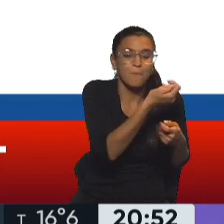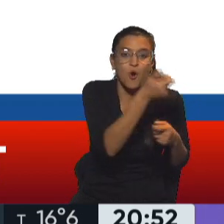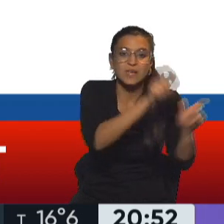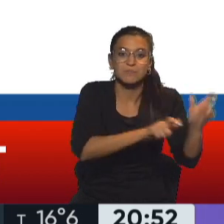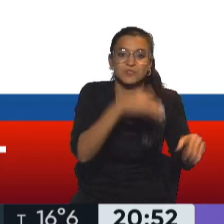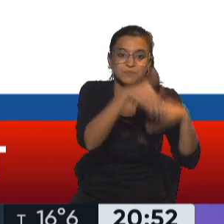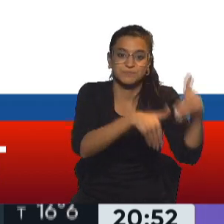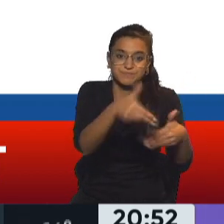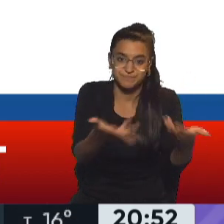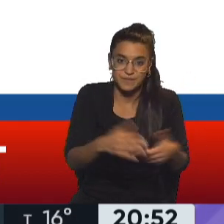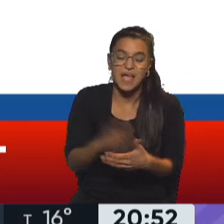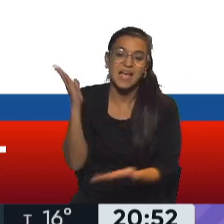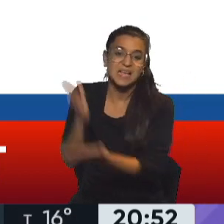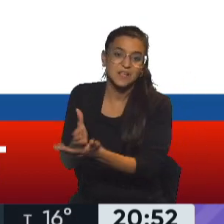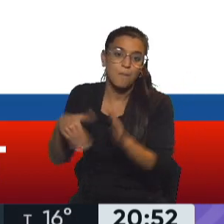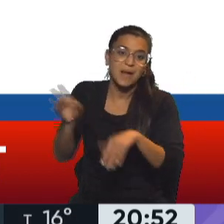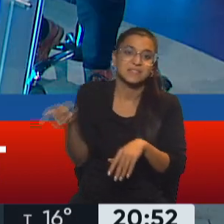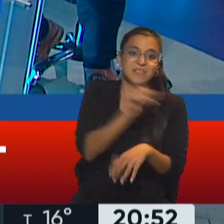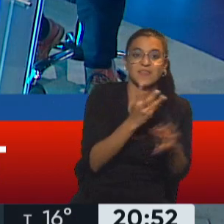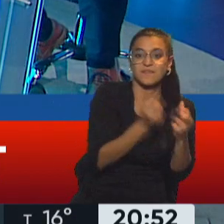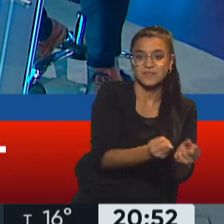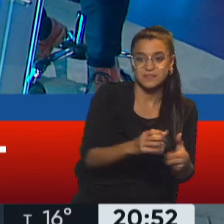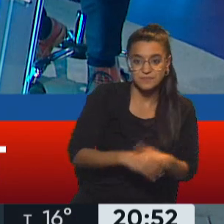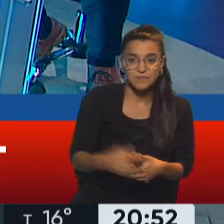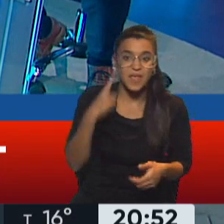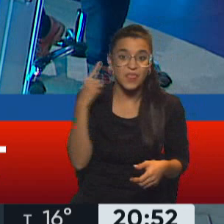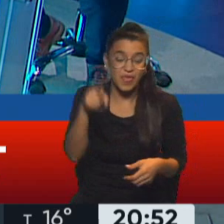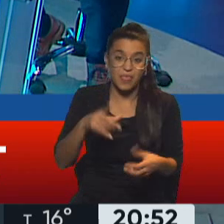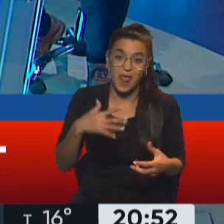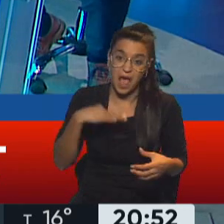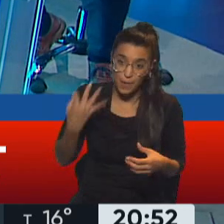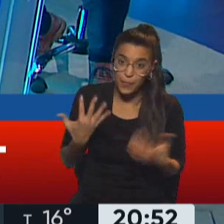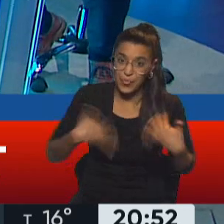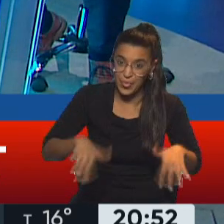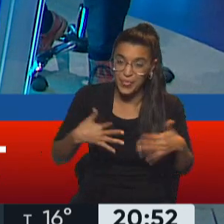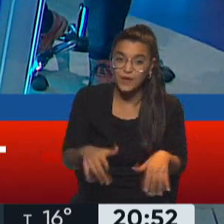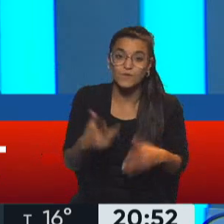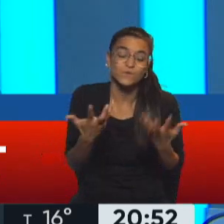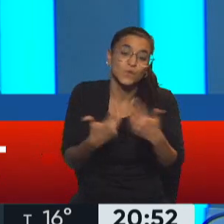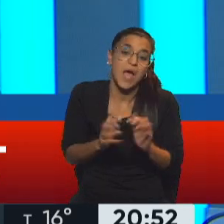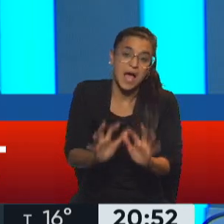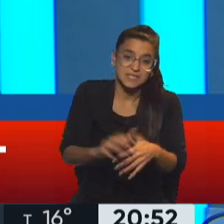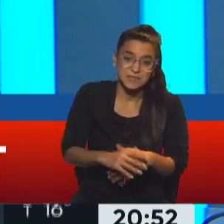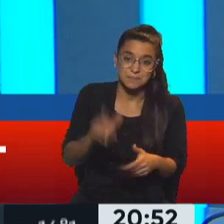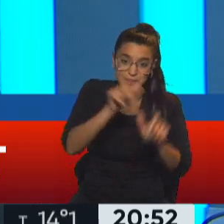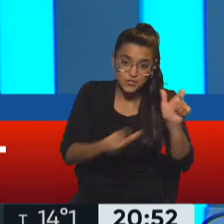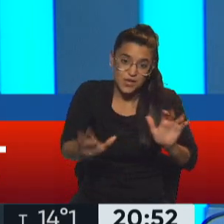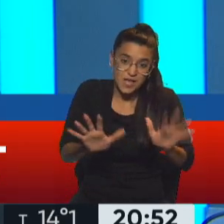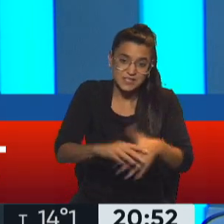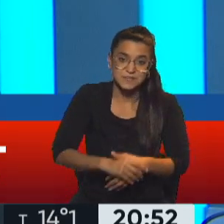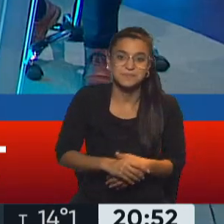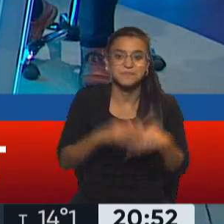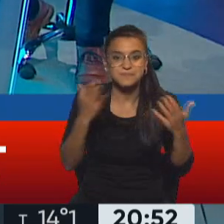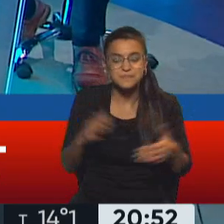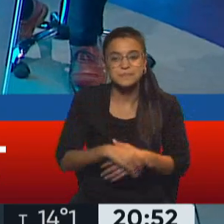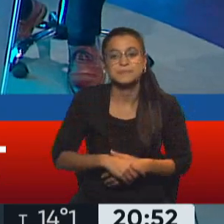incentiva mucho más que la defensa. Es una idea de la vida, ¿no? Bueno, ¿no? Funciona así el ser humano. Entonces lo